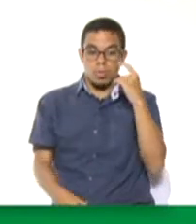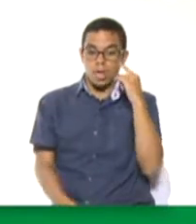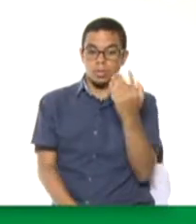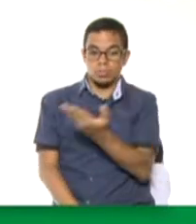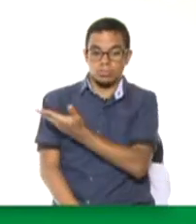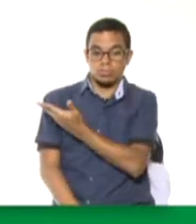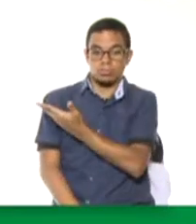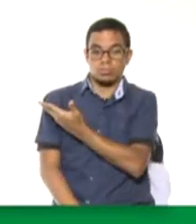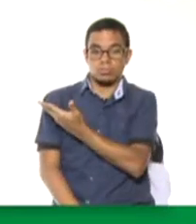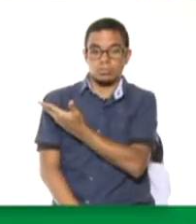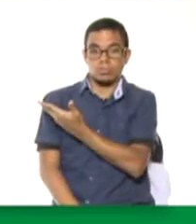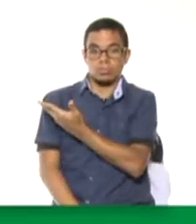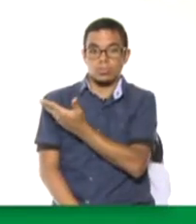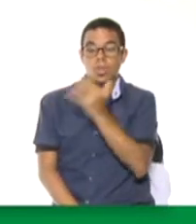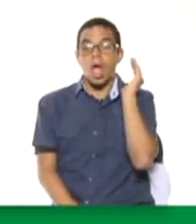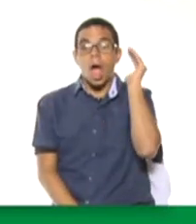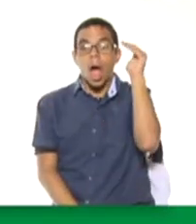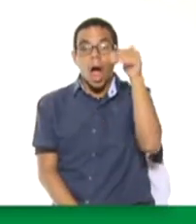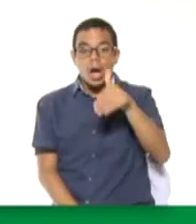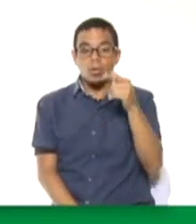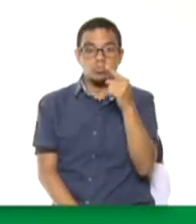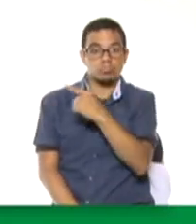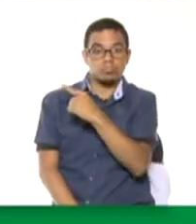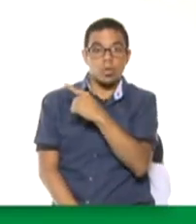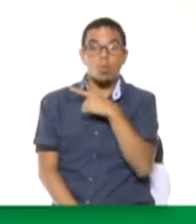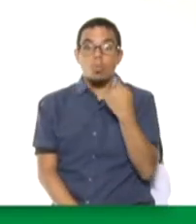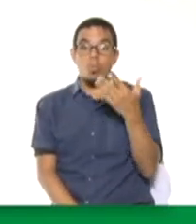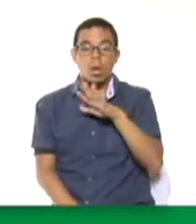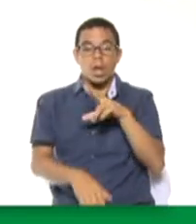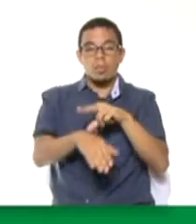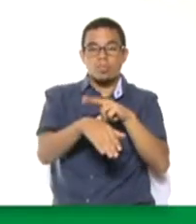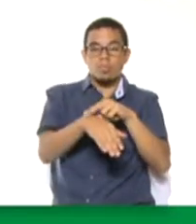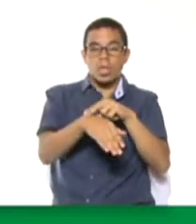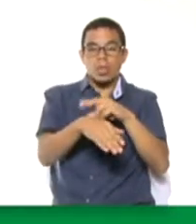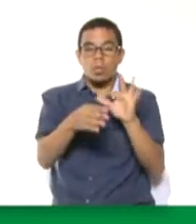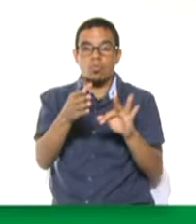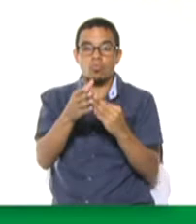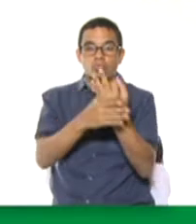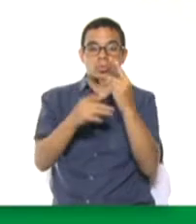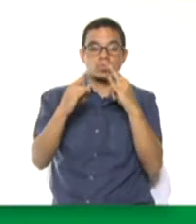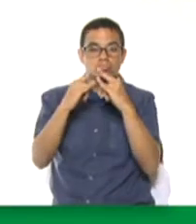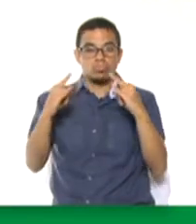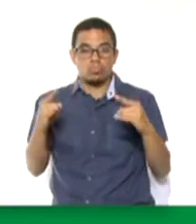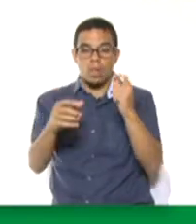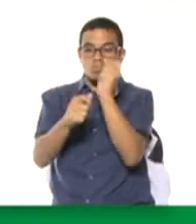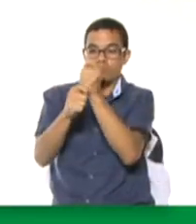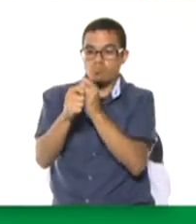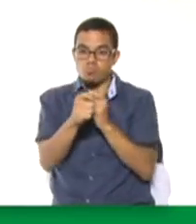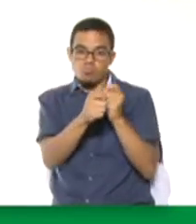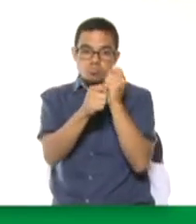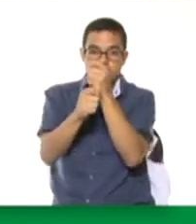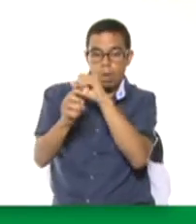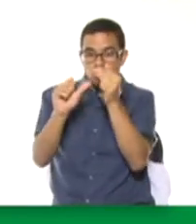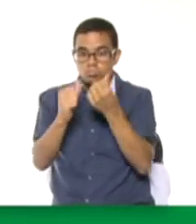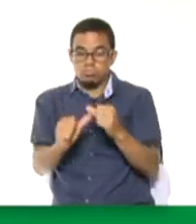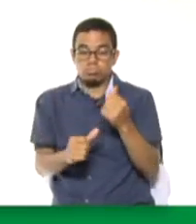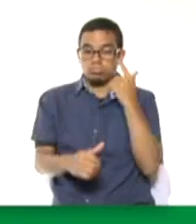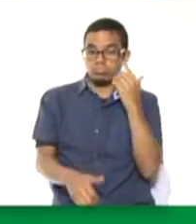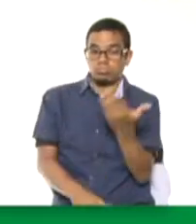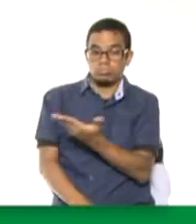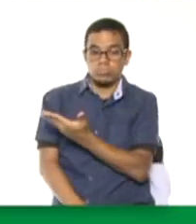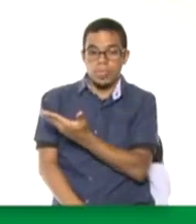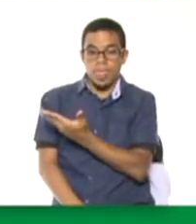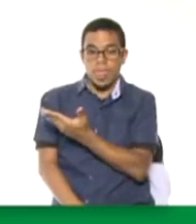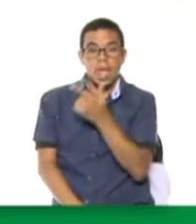Palo Negro, estado Aragua, fallece el médico marabino y fundador del escultismo en Venezuela, Ramón Ocando.